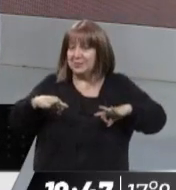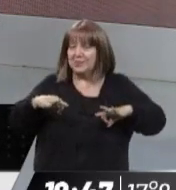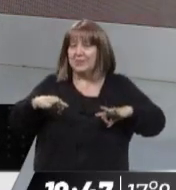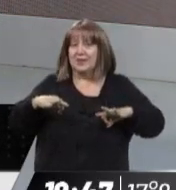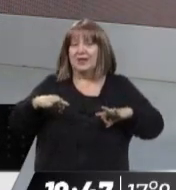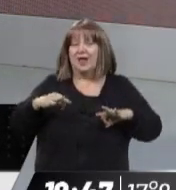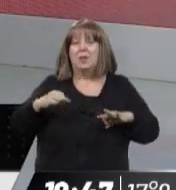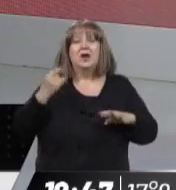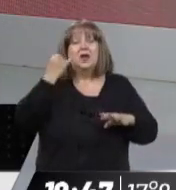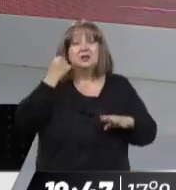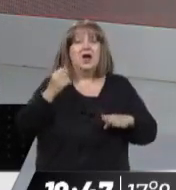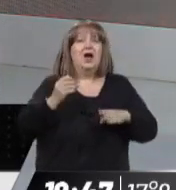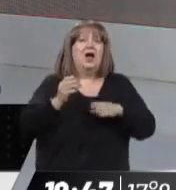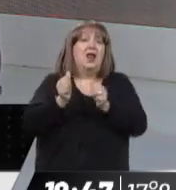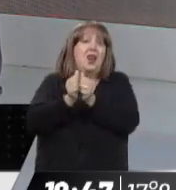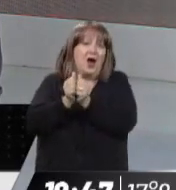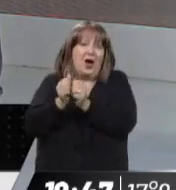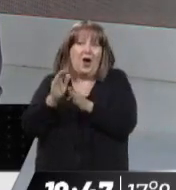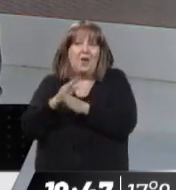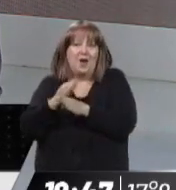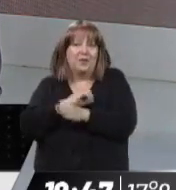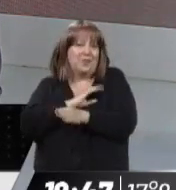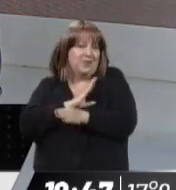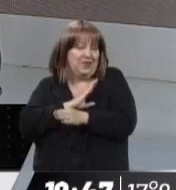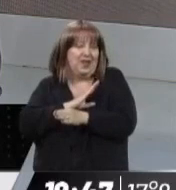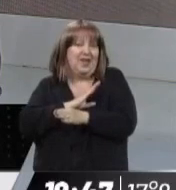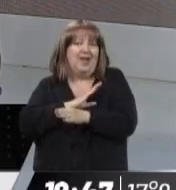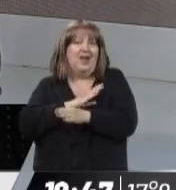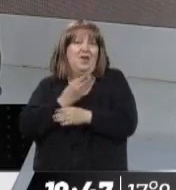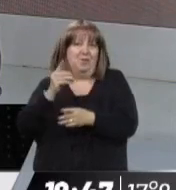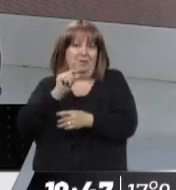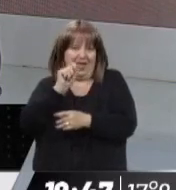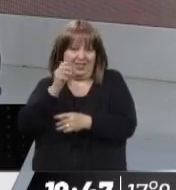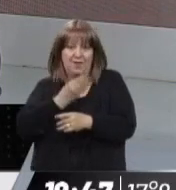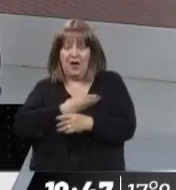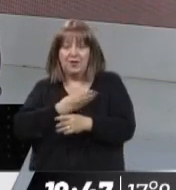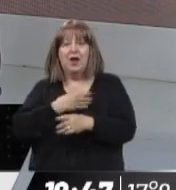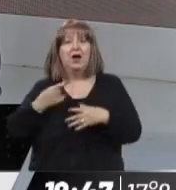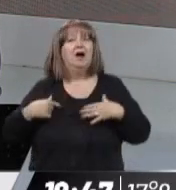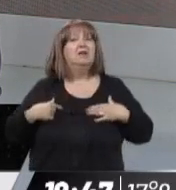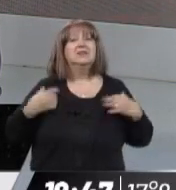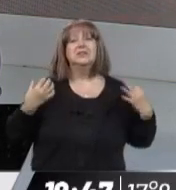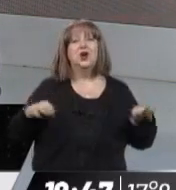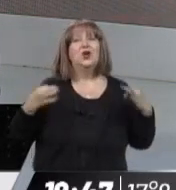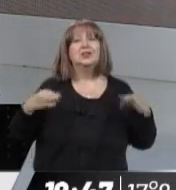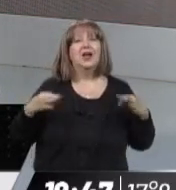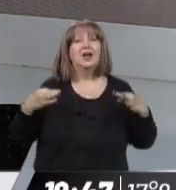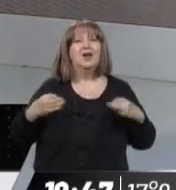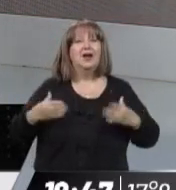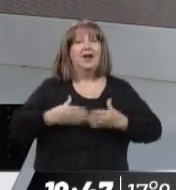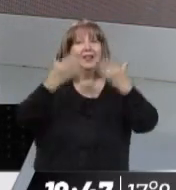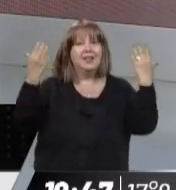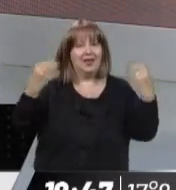parejas tienen su día en San Martín, claro. El amigo tiene su día en el día de ustedes. ¿Quién ahora cantará? Yo me borro de la charla, claro. No, vos, Pablo,